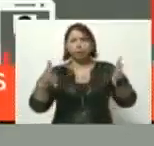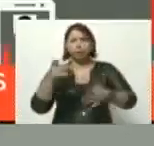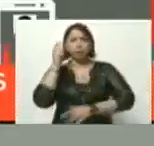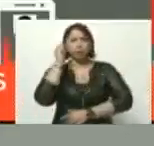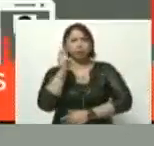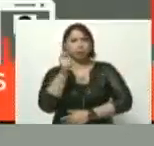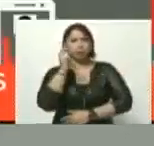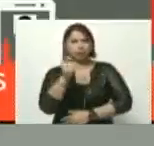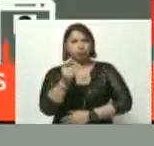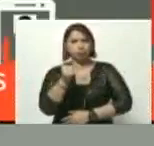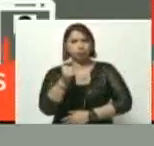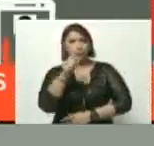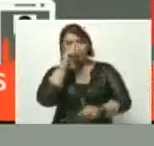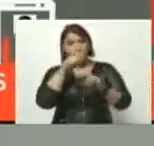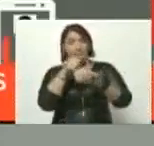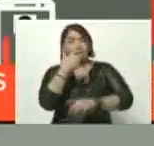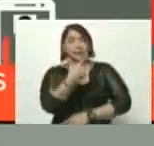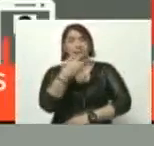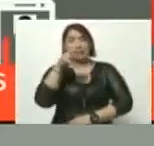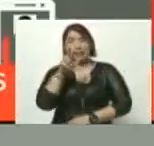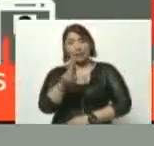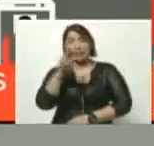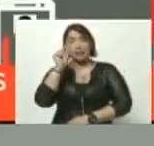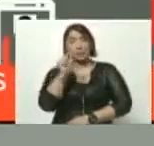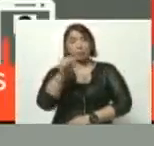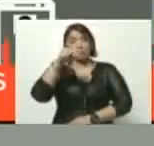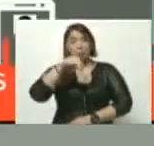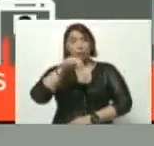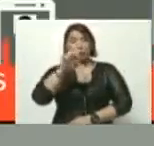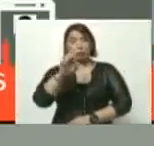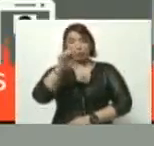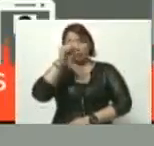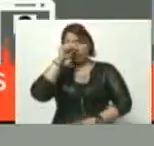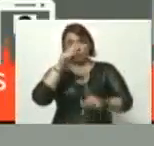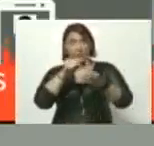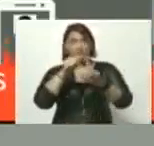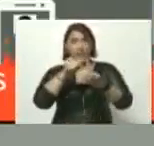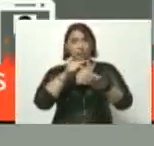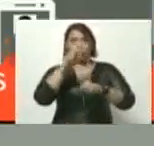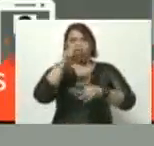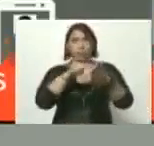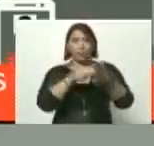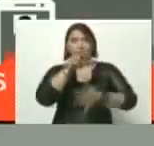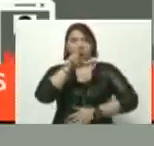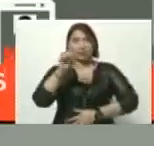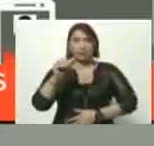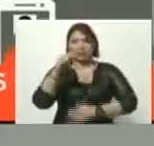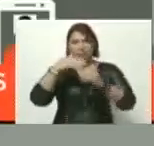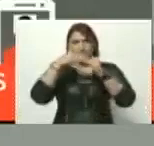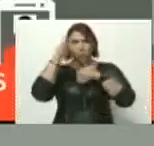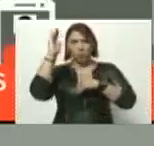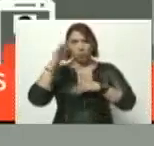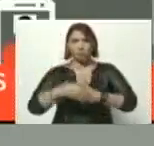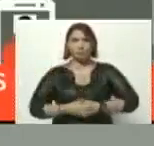en el marco de las 3R.net rumbo al 2030 y más allá.